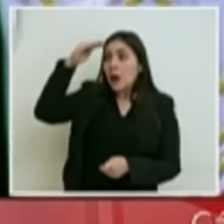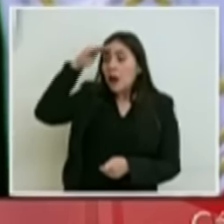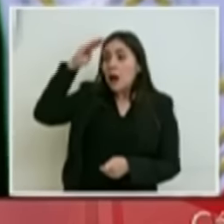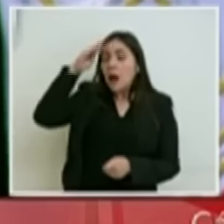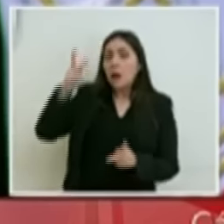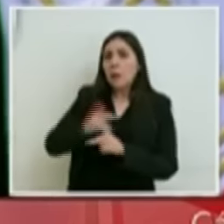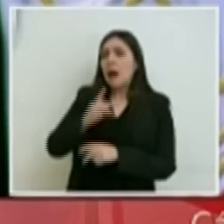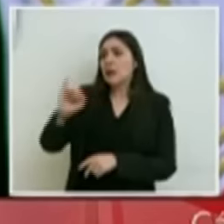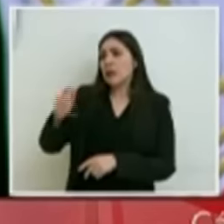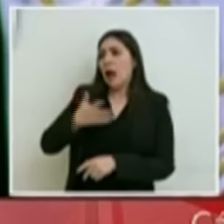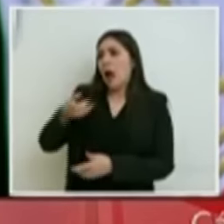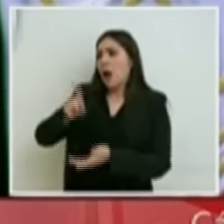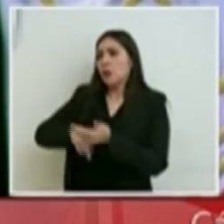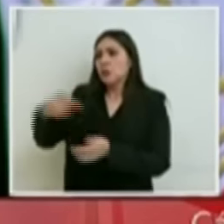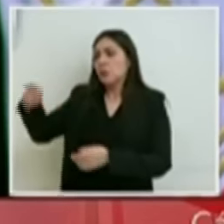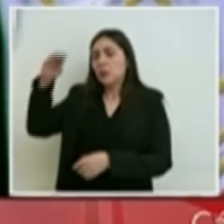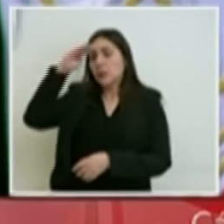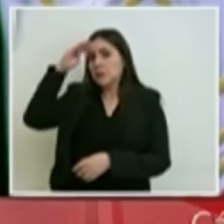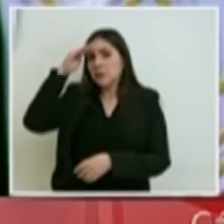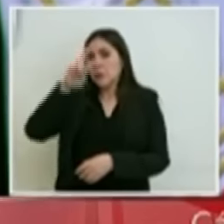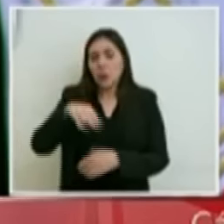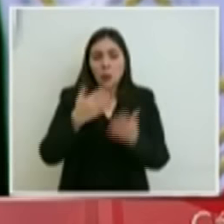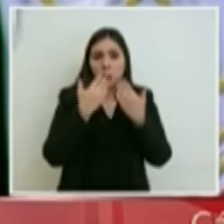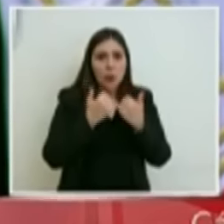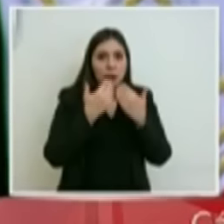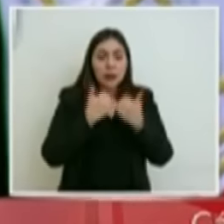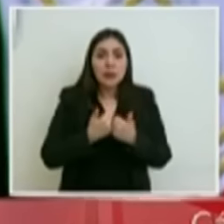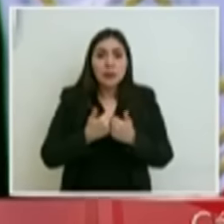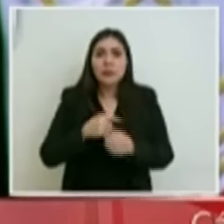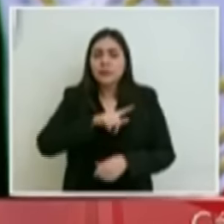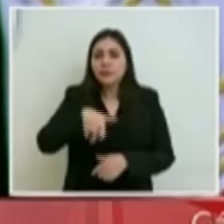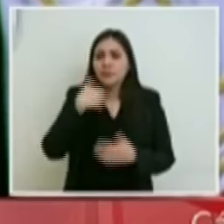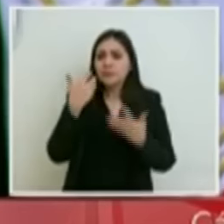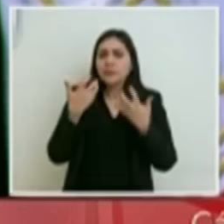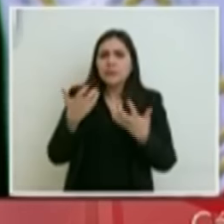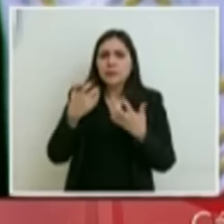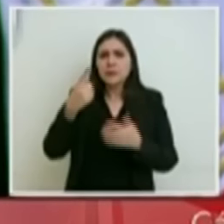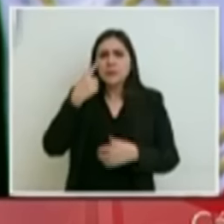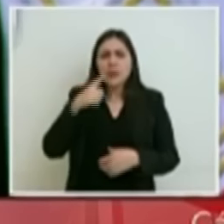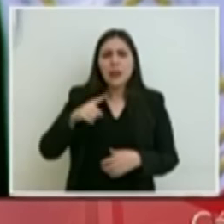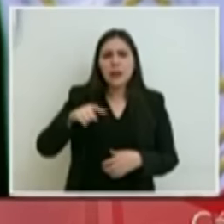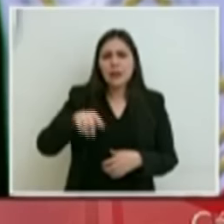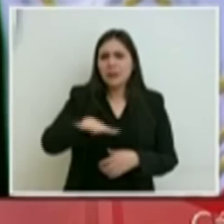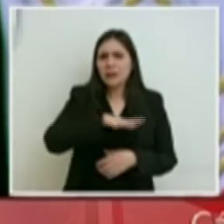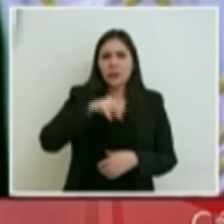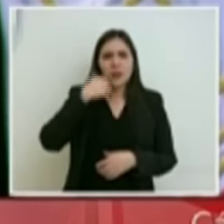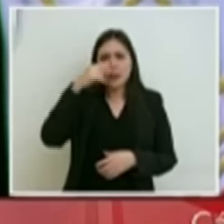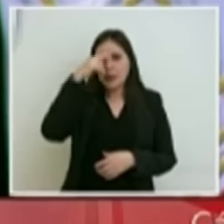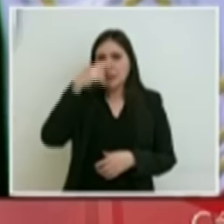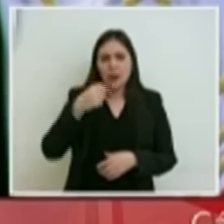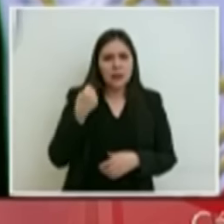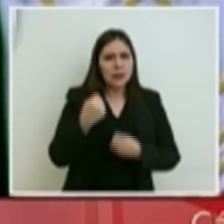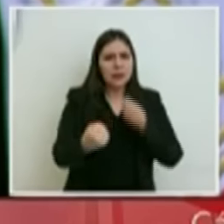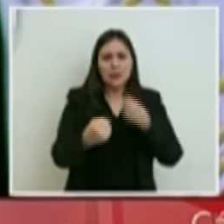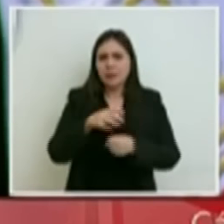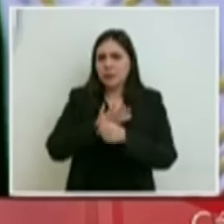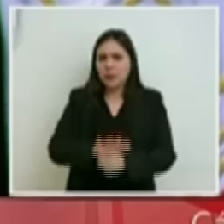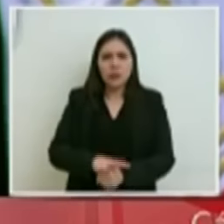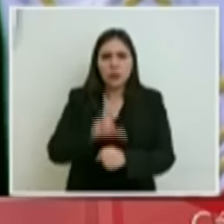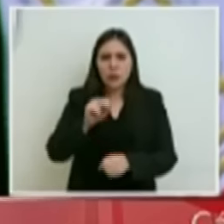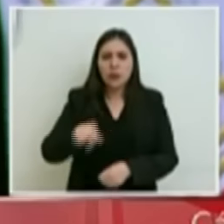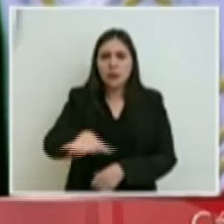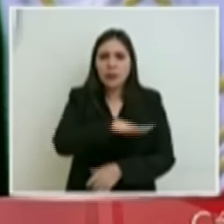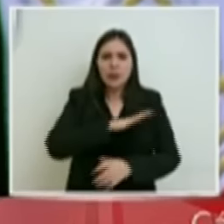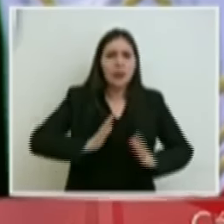de los aquí presentes queremos para México un gobierno dictatorial. Somos demócratas de